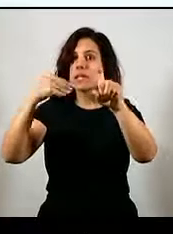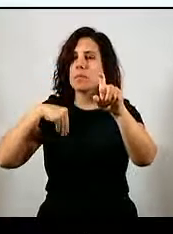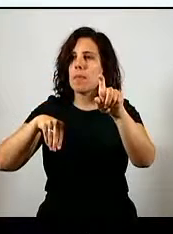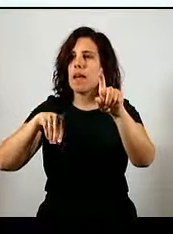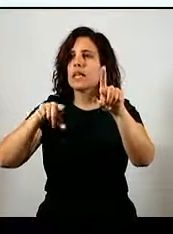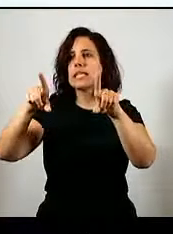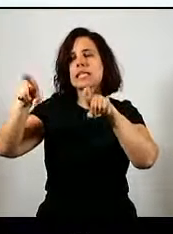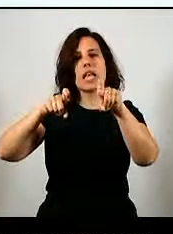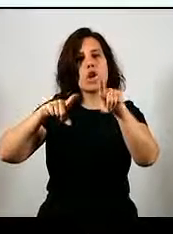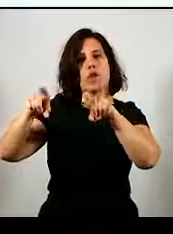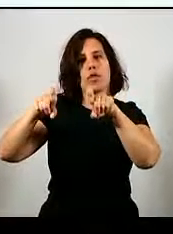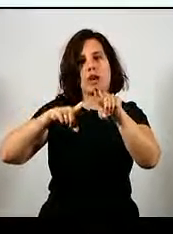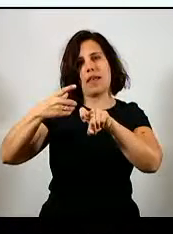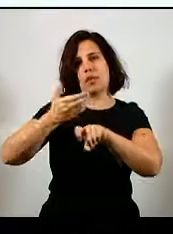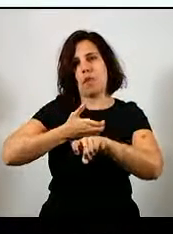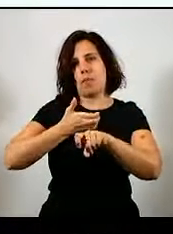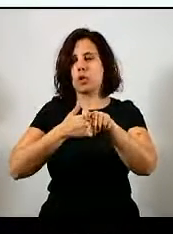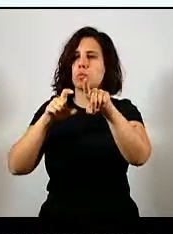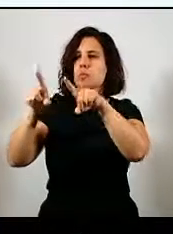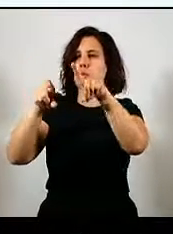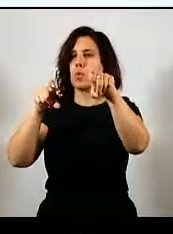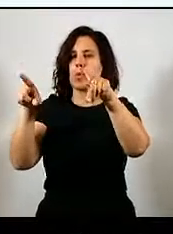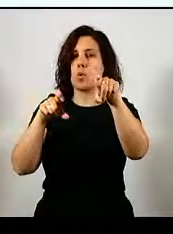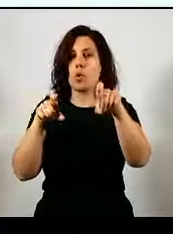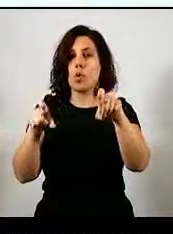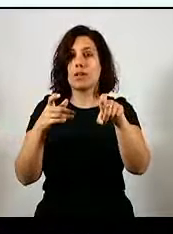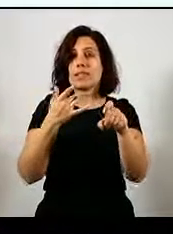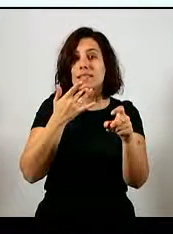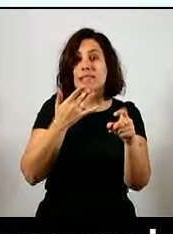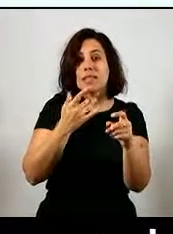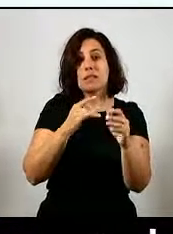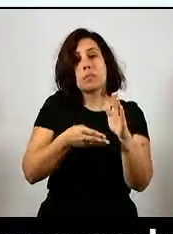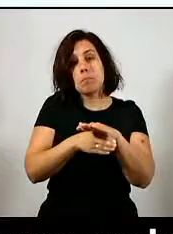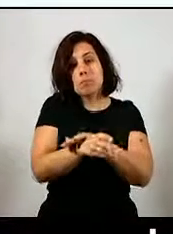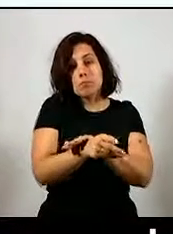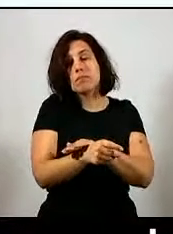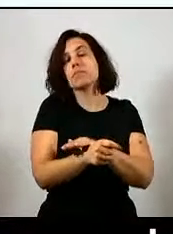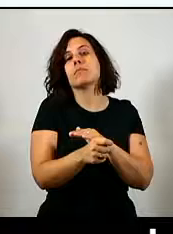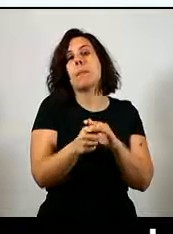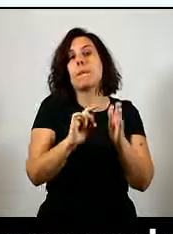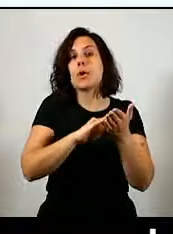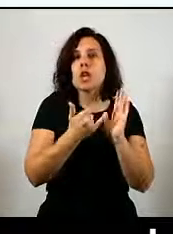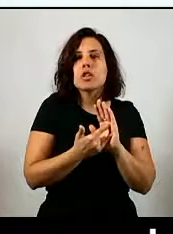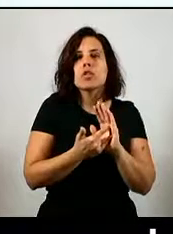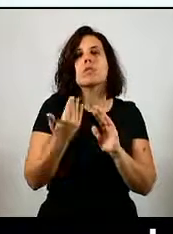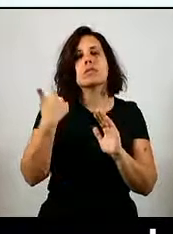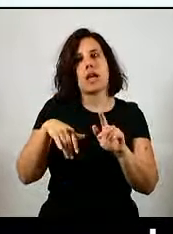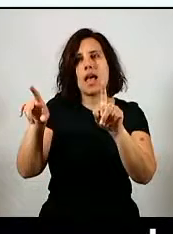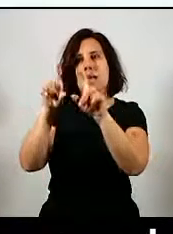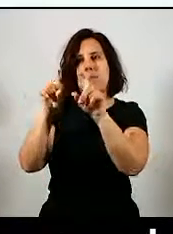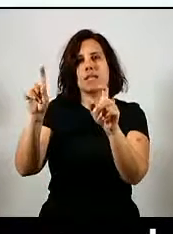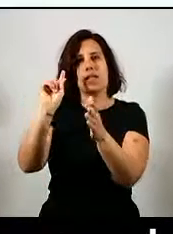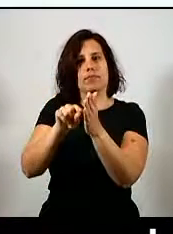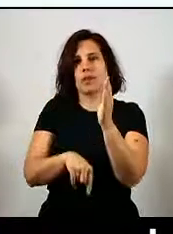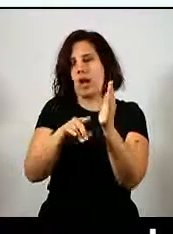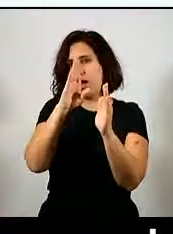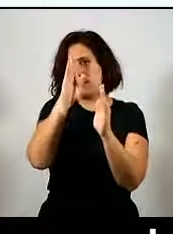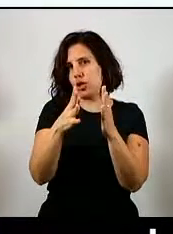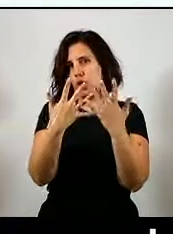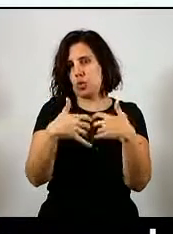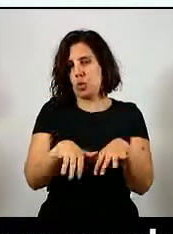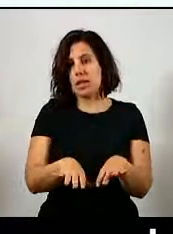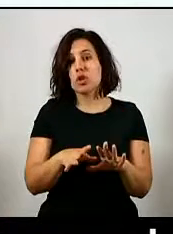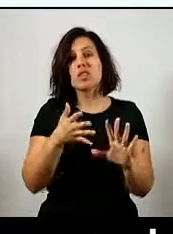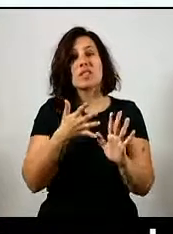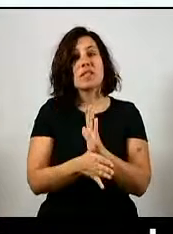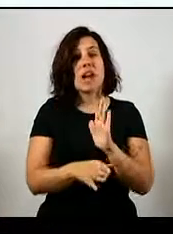las entidades locales en el momento que solicitan el proyecto. Al final se trata de un programa por etapas en el que